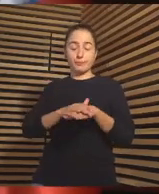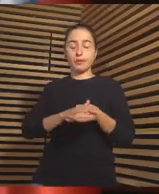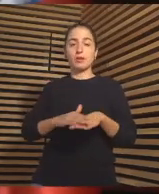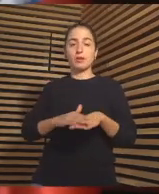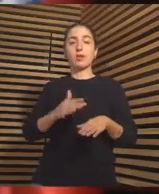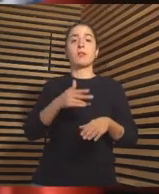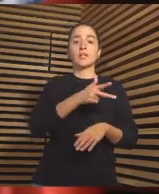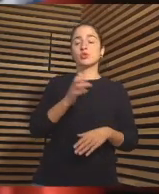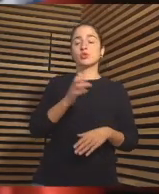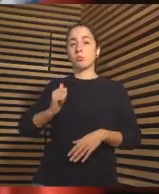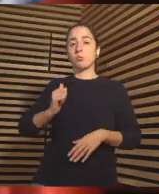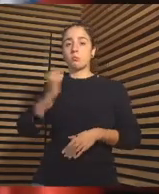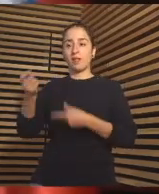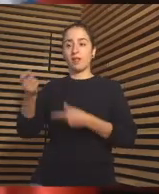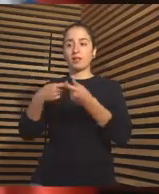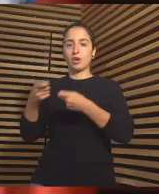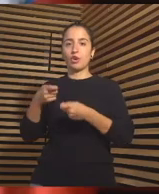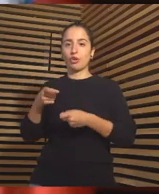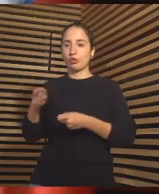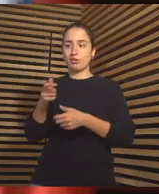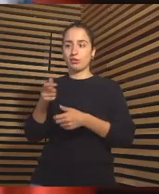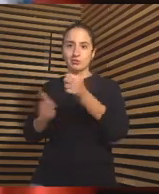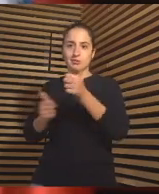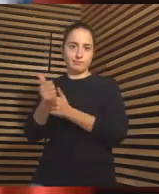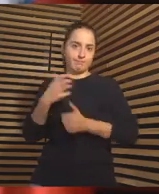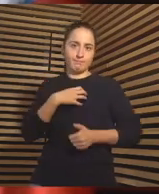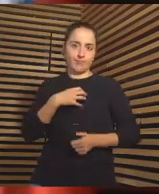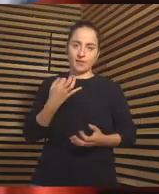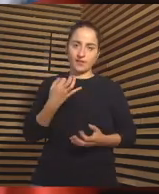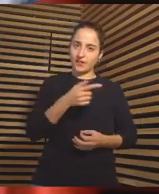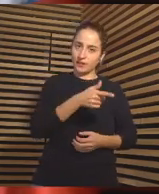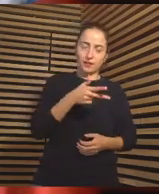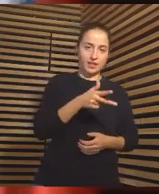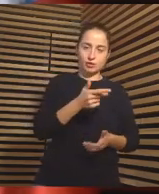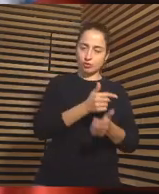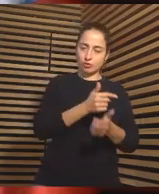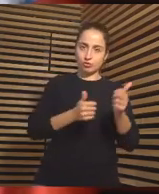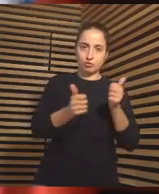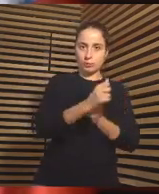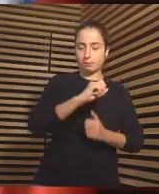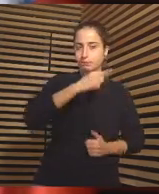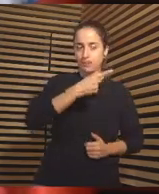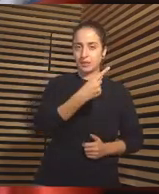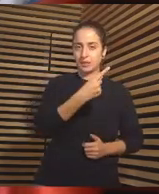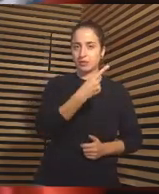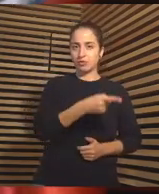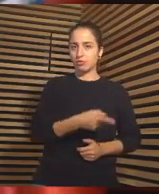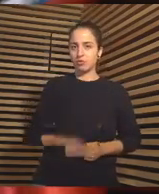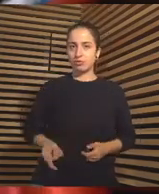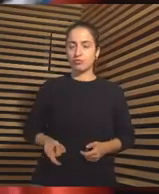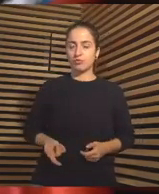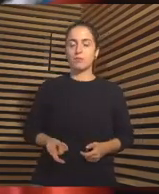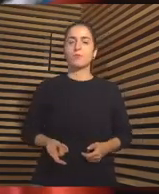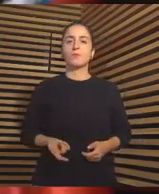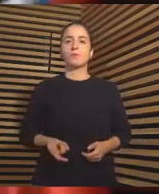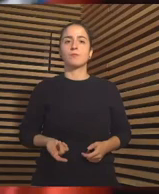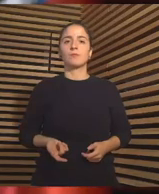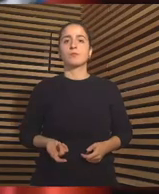Y yo estoy muy de acuerdo con lo que decía Carlos antes de la generosidad. Los vecindarios hemos sido, y la ciudad,